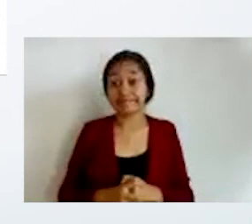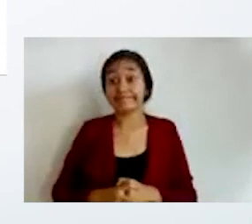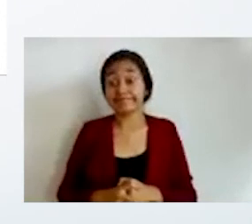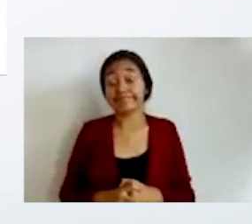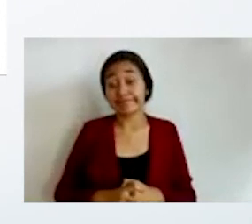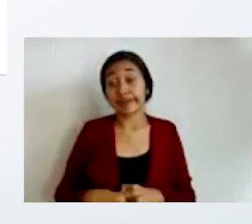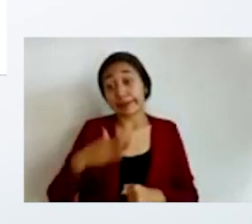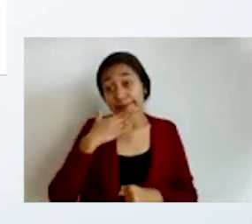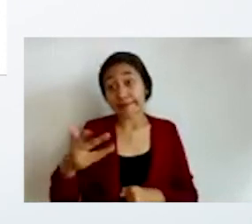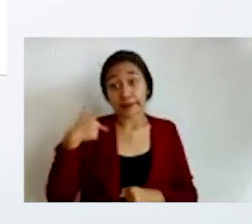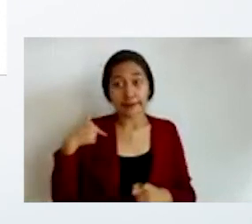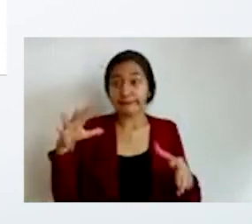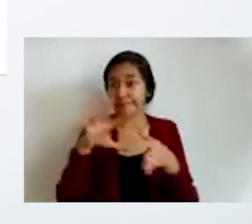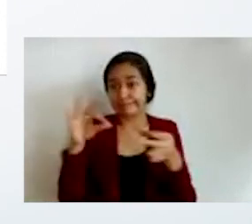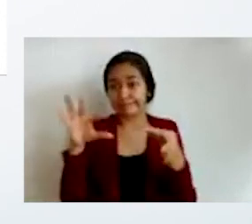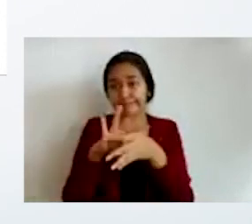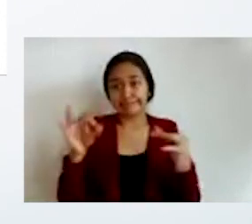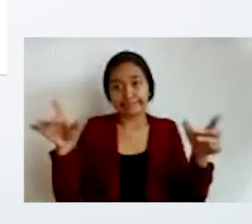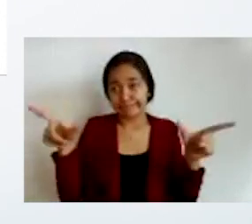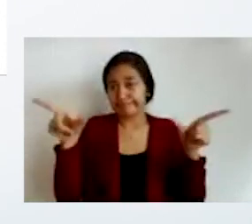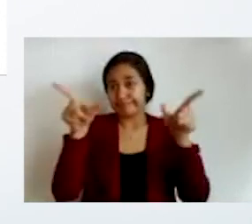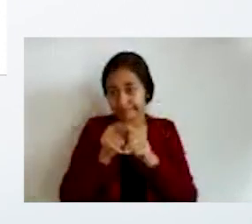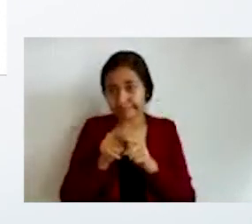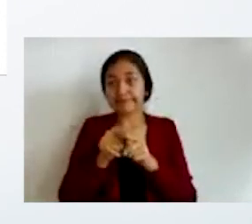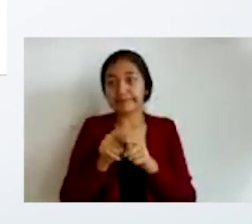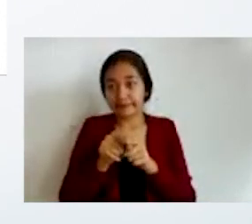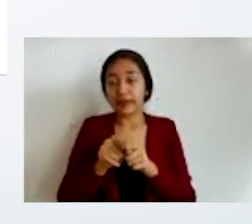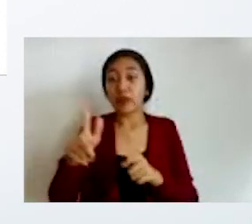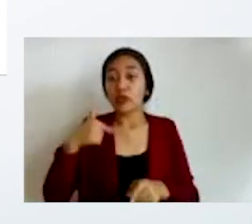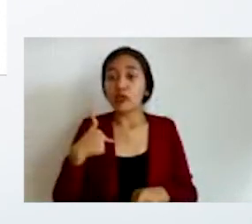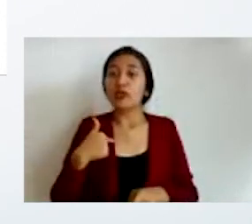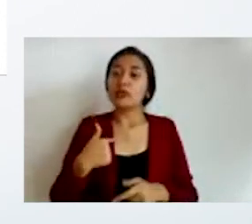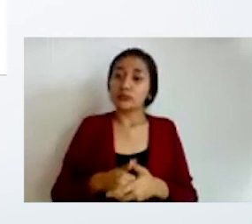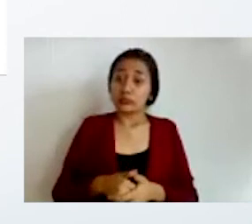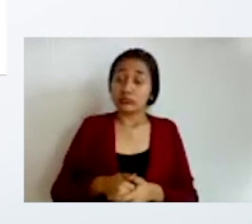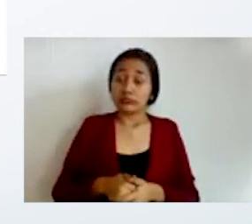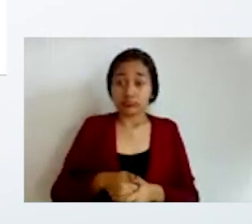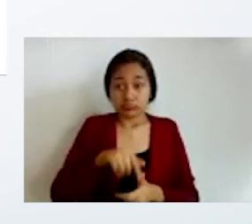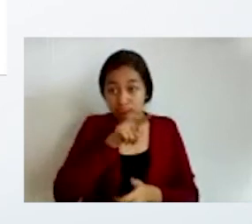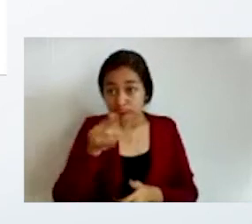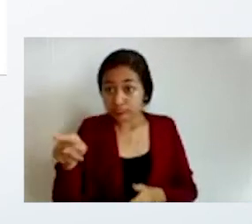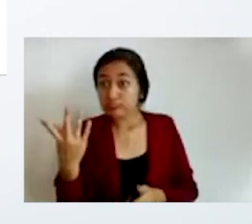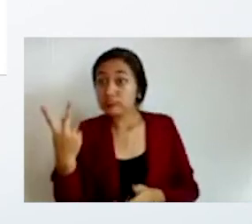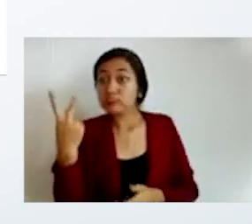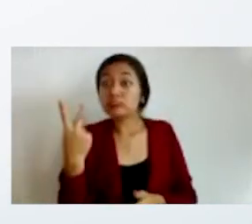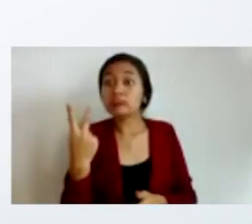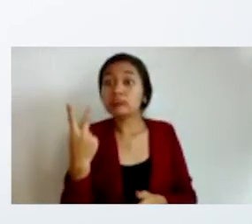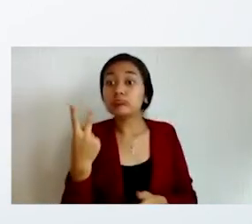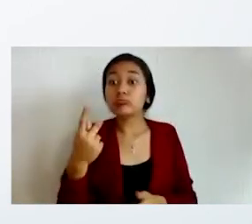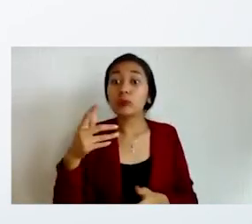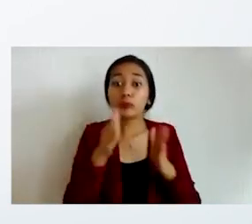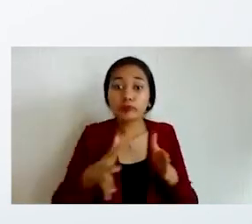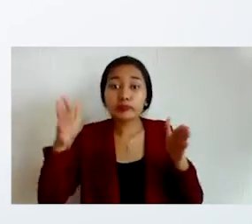me detengo y vamos a ver si podemos tener todavía espacio para